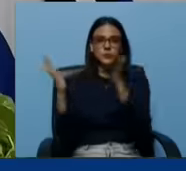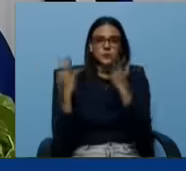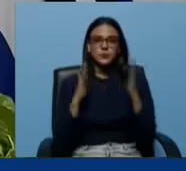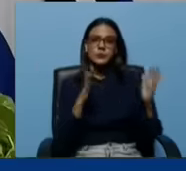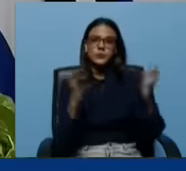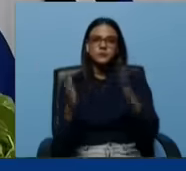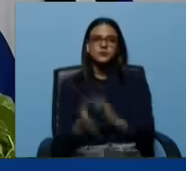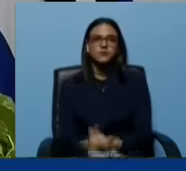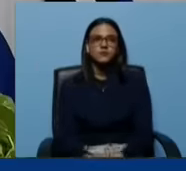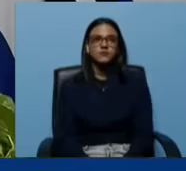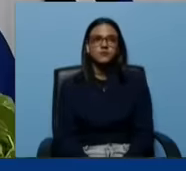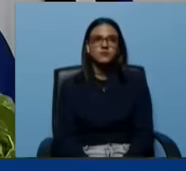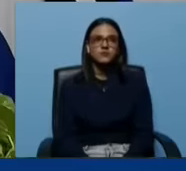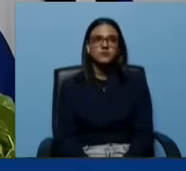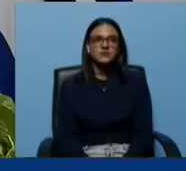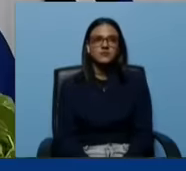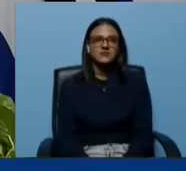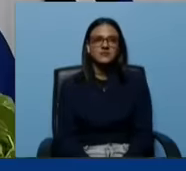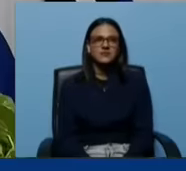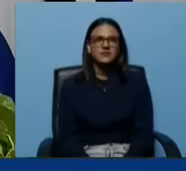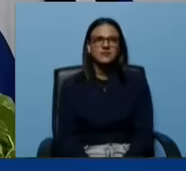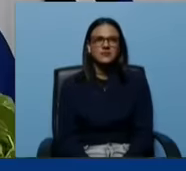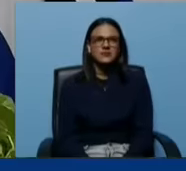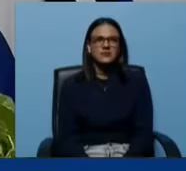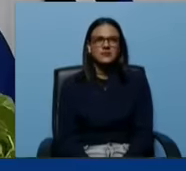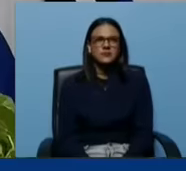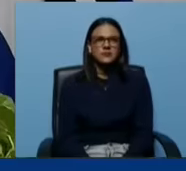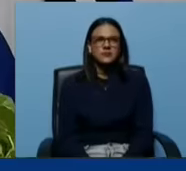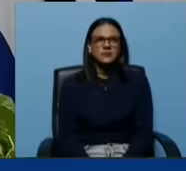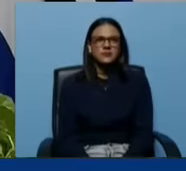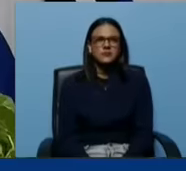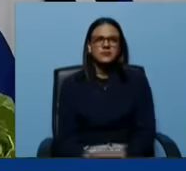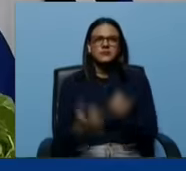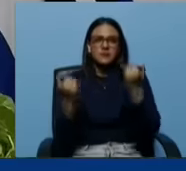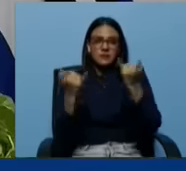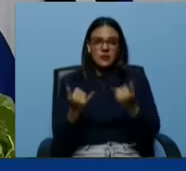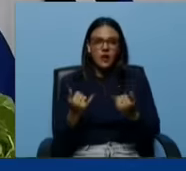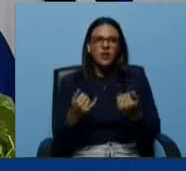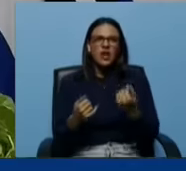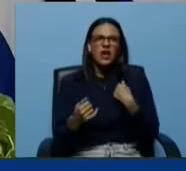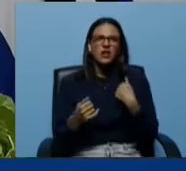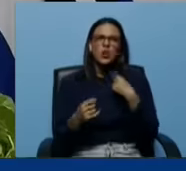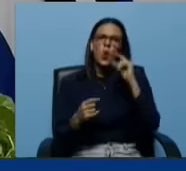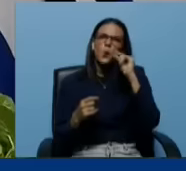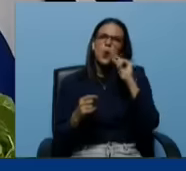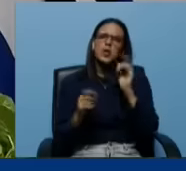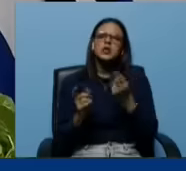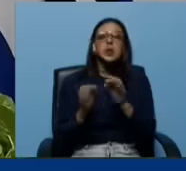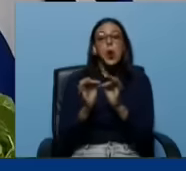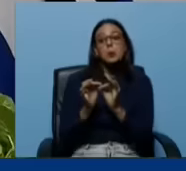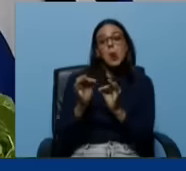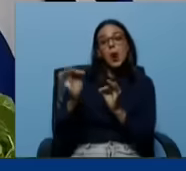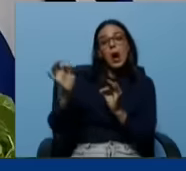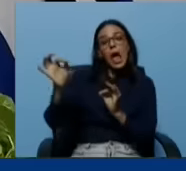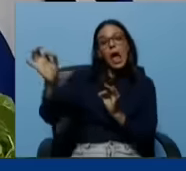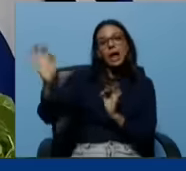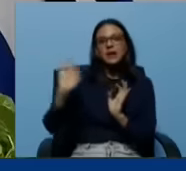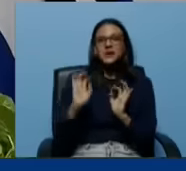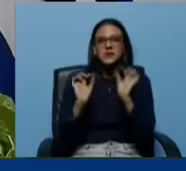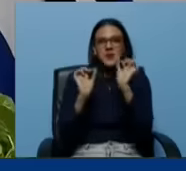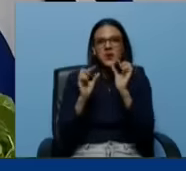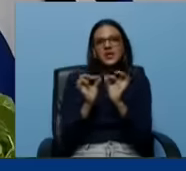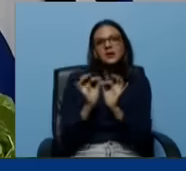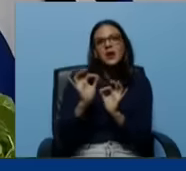Hoy, a concluir, Nicolás, creo que ahora me fui un poquito más largo que el